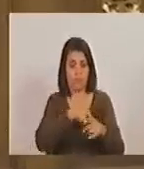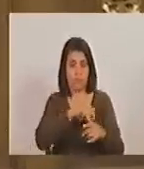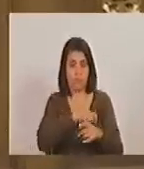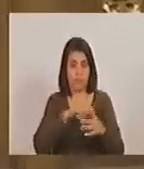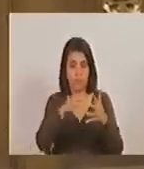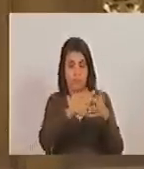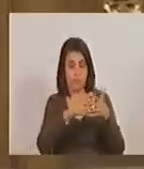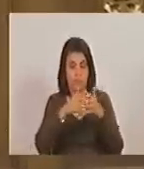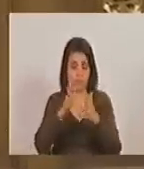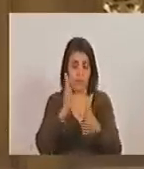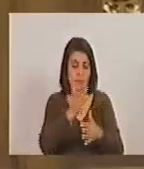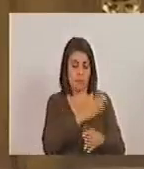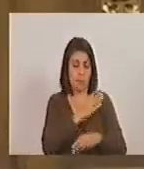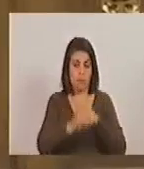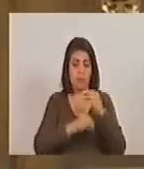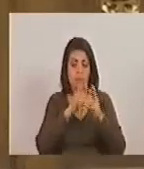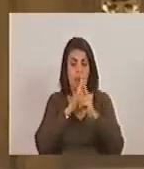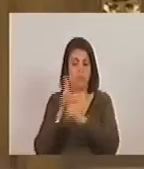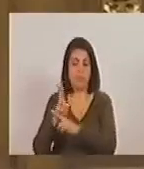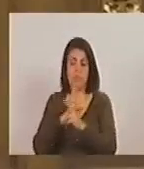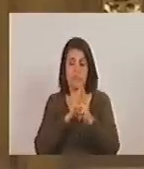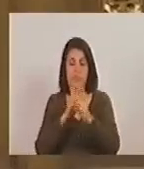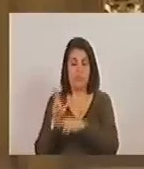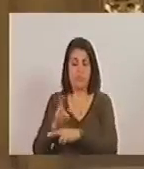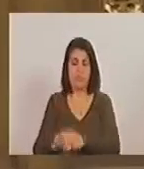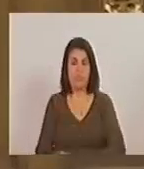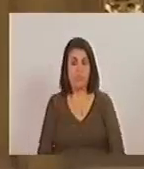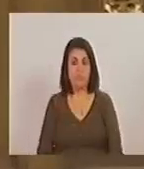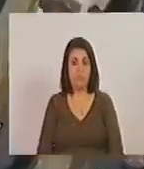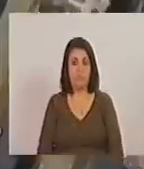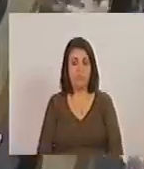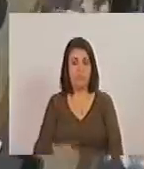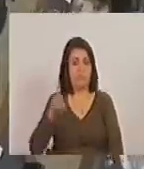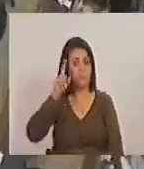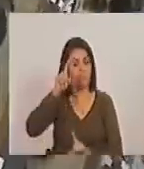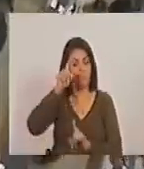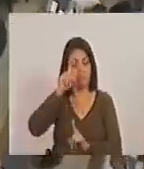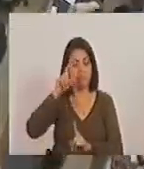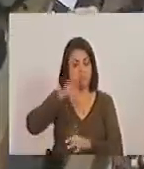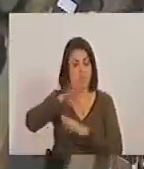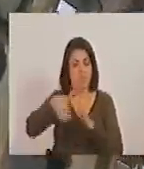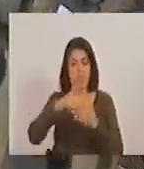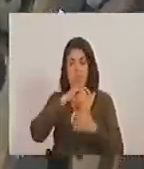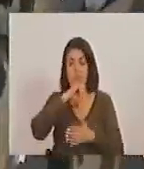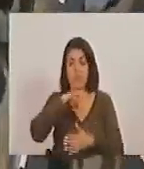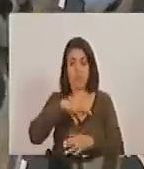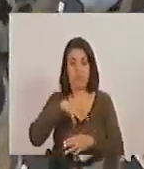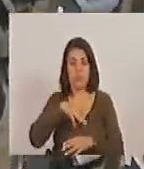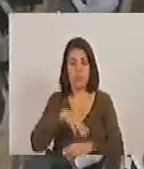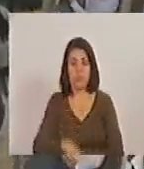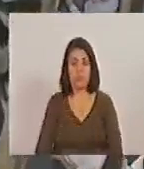pretensiones de los Estados Unidos. La respuesta de los Estados Unidos fue la doctrina Monroe en diciembre de